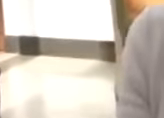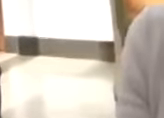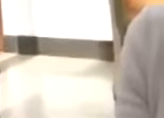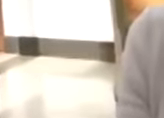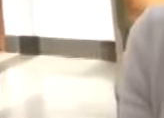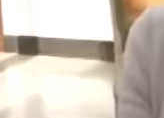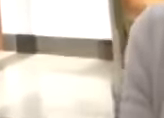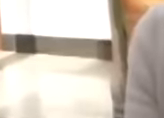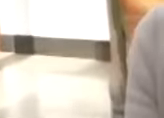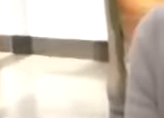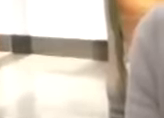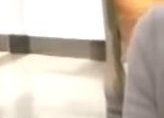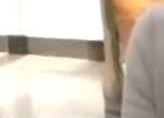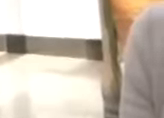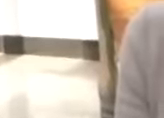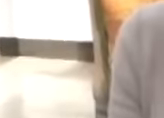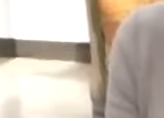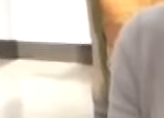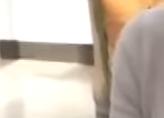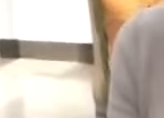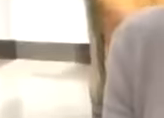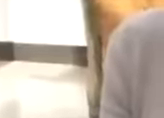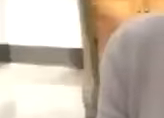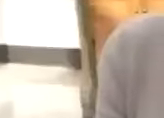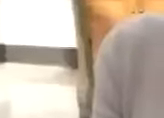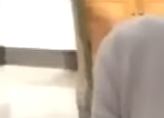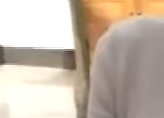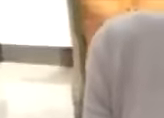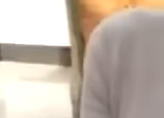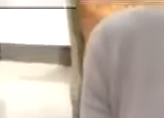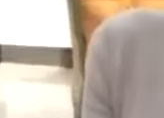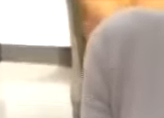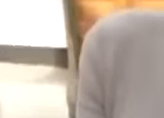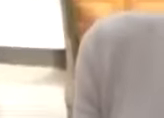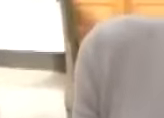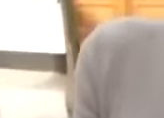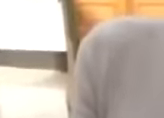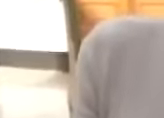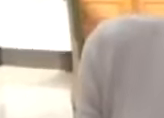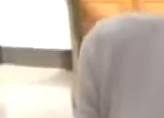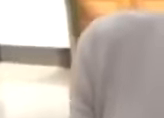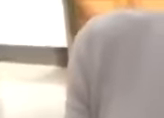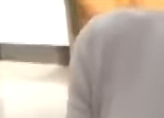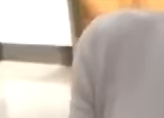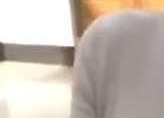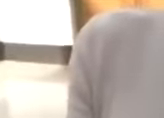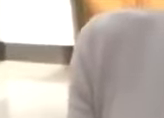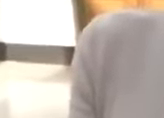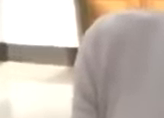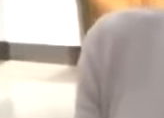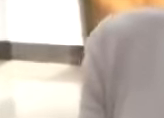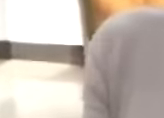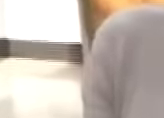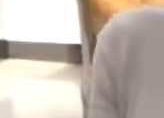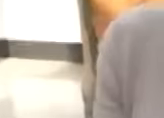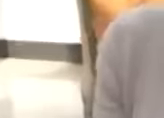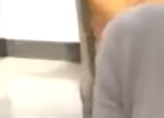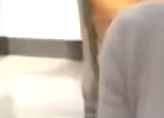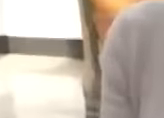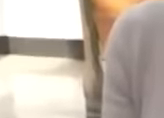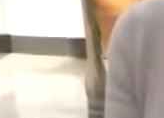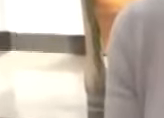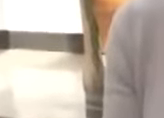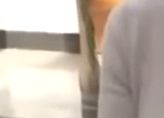la respuesta que le acaba de dar Irán a Israel, Israel acaba de decir hoy que va a responder a esa agresión, eso es lo que va